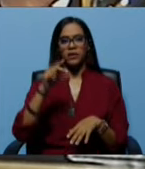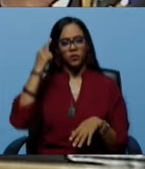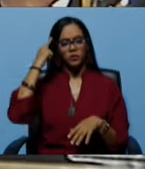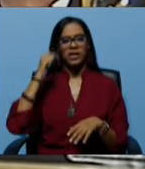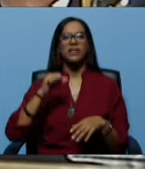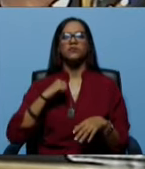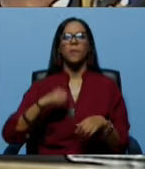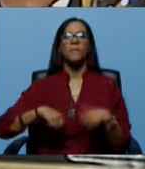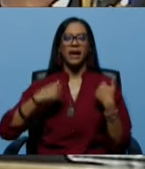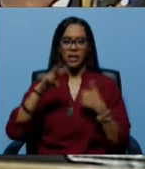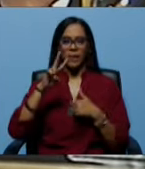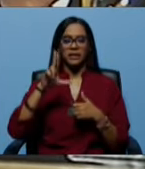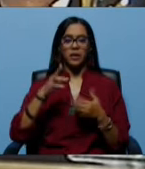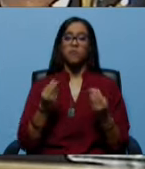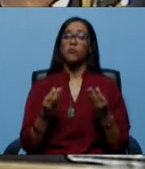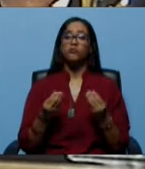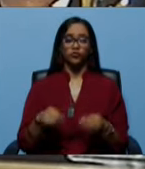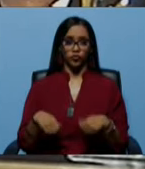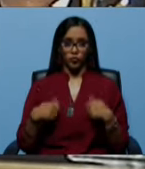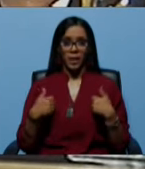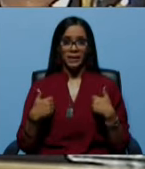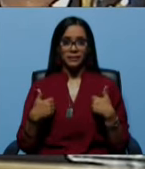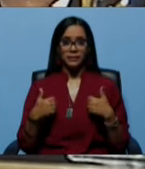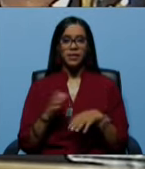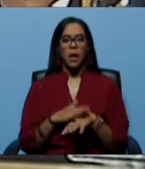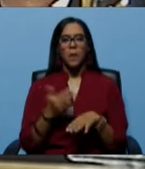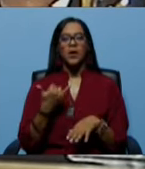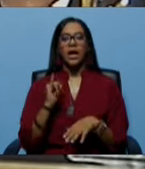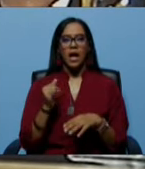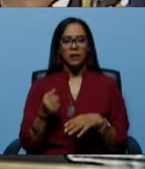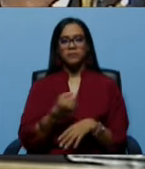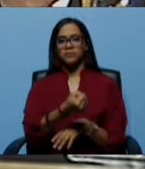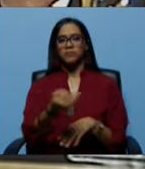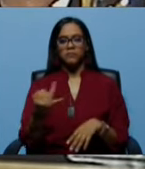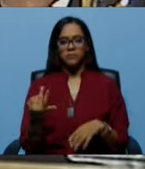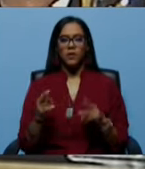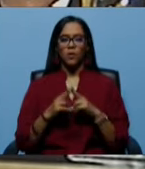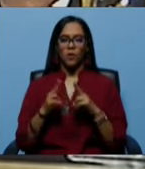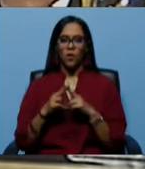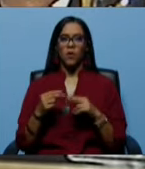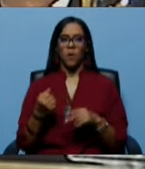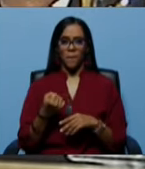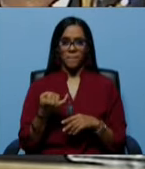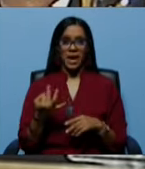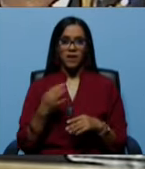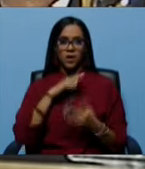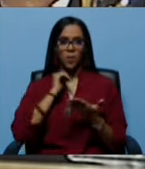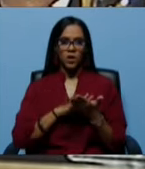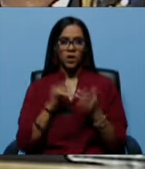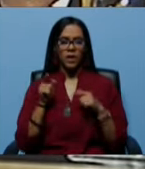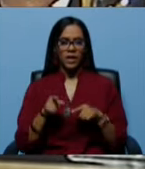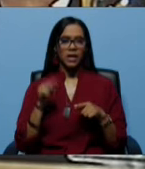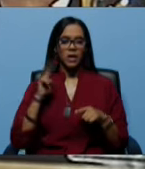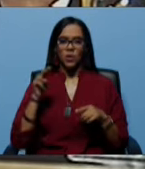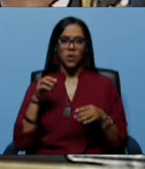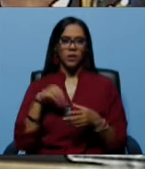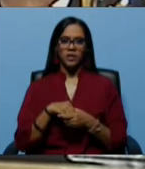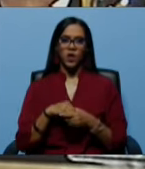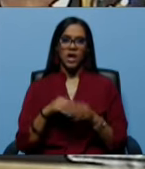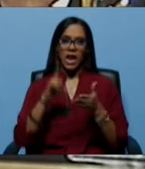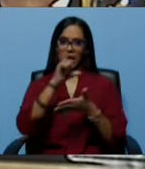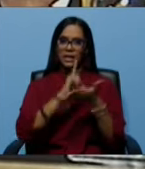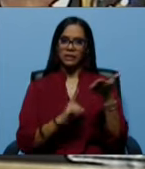de 23, pero muchos más. Porque hay una cantidad, conozco varios, que murieron ahí y jamás los metieron en la lista.